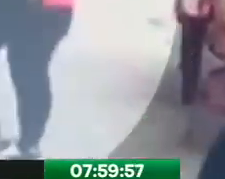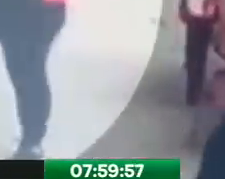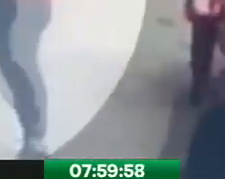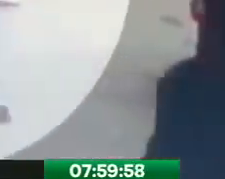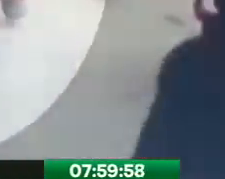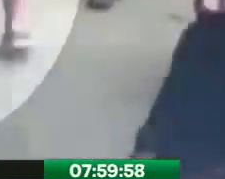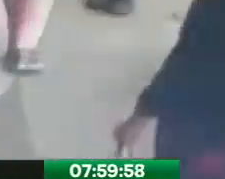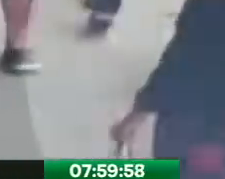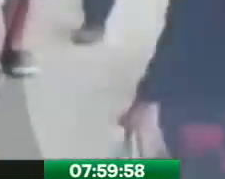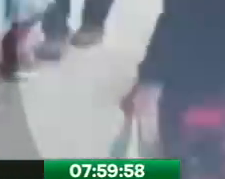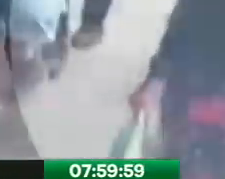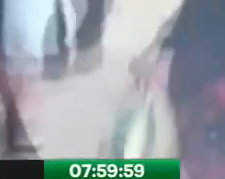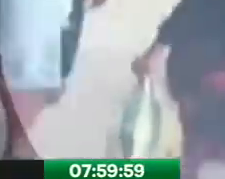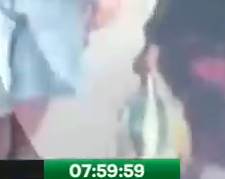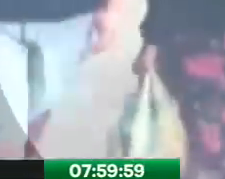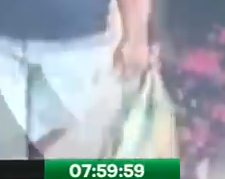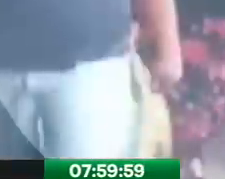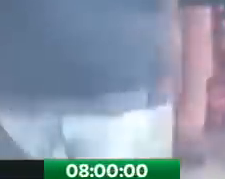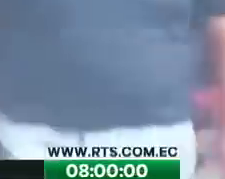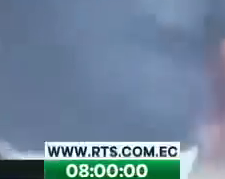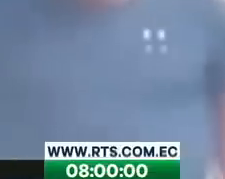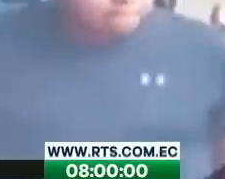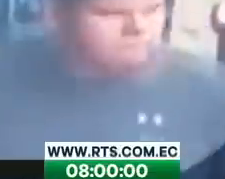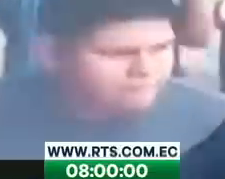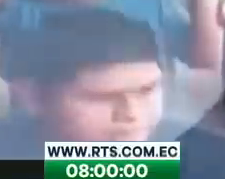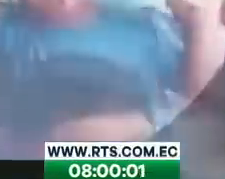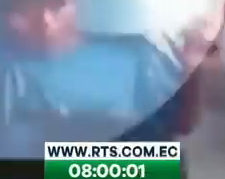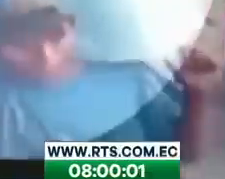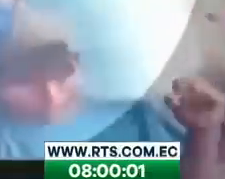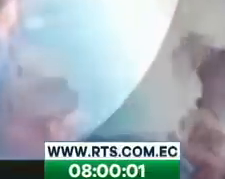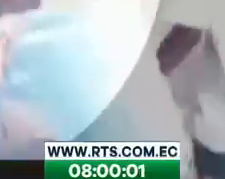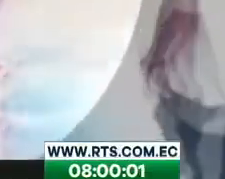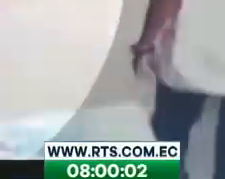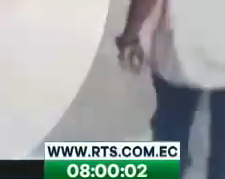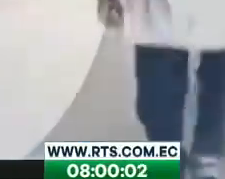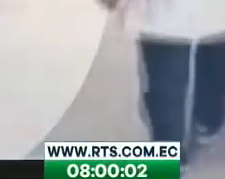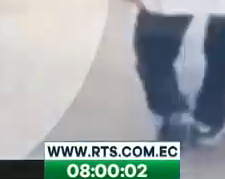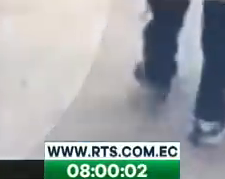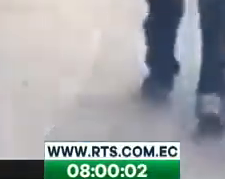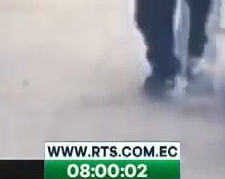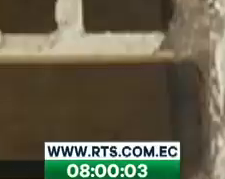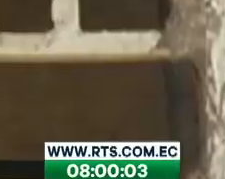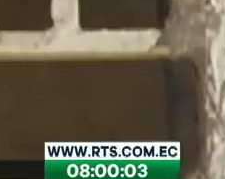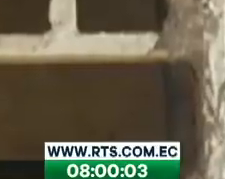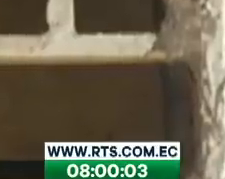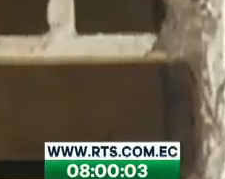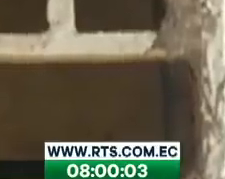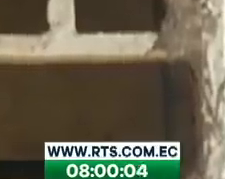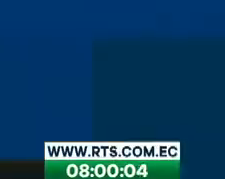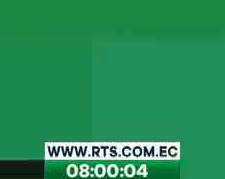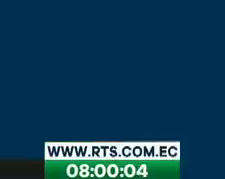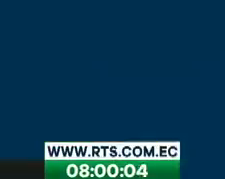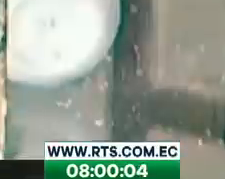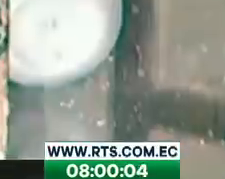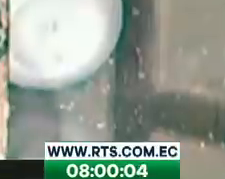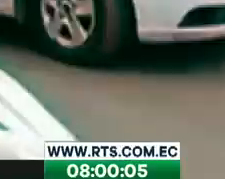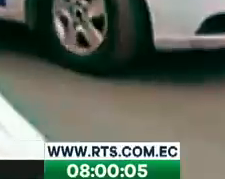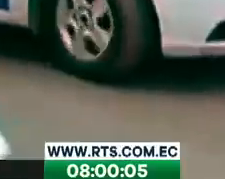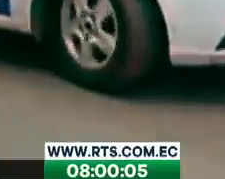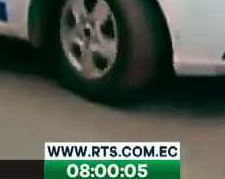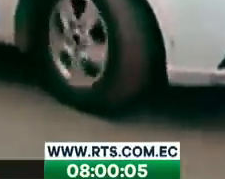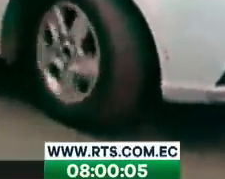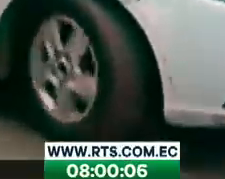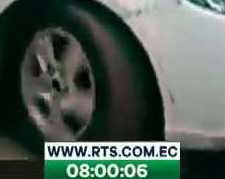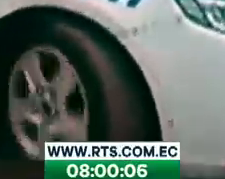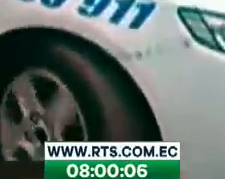personas entre ellas tres mujeres menores de edad perdón y una adulta mayor un cruce de balas dejó como saldo una menor de edad